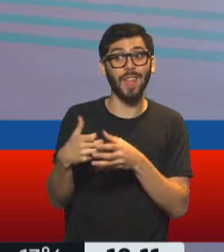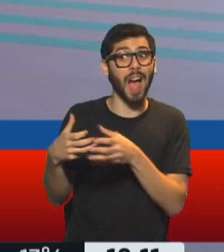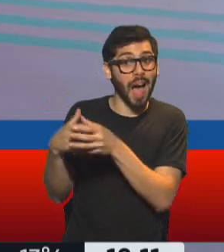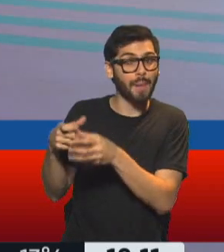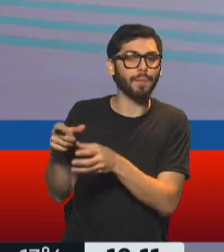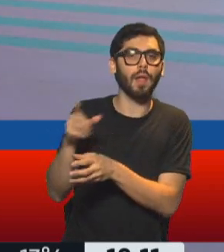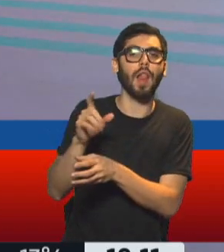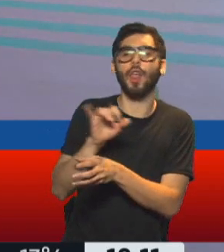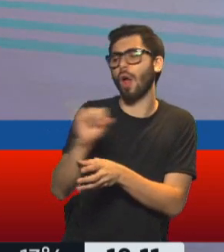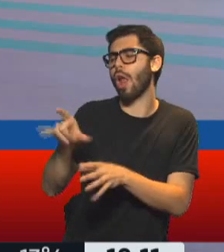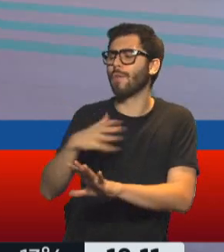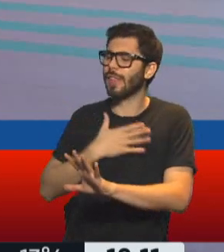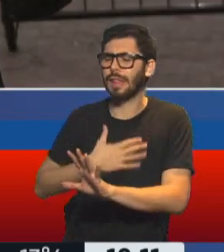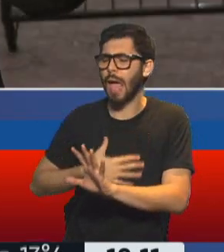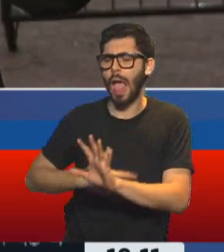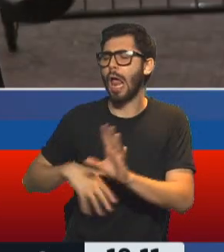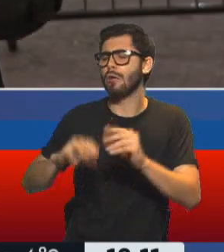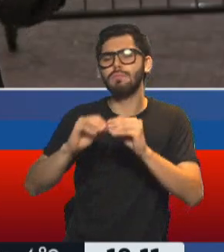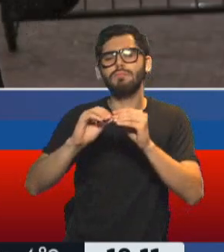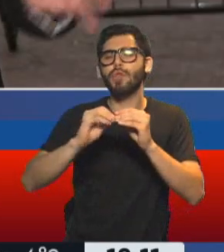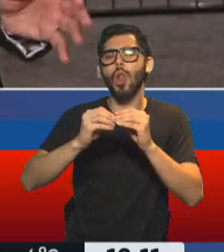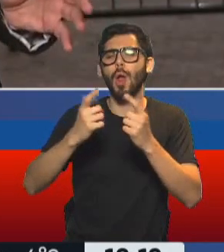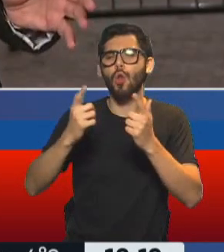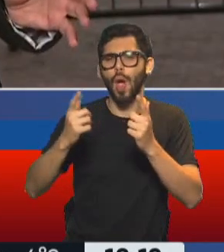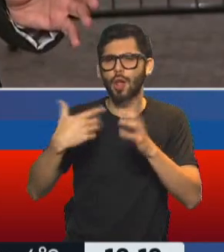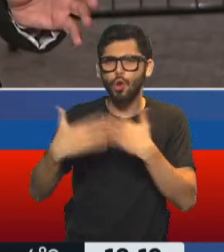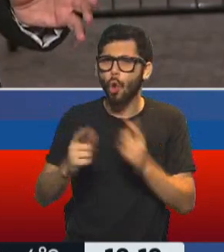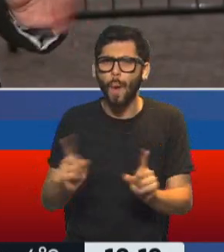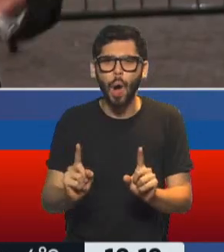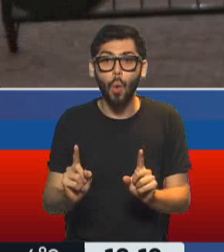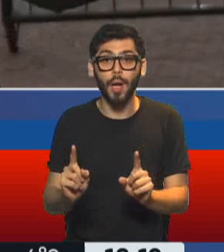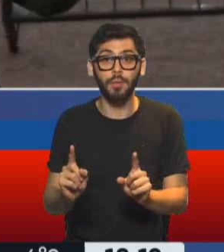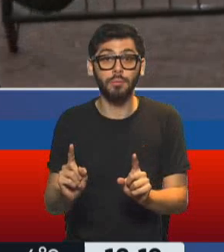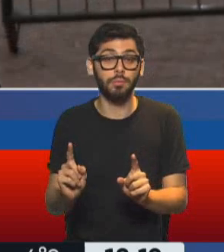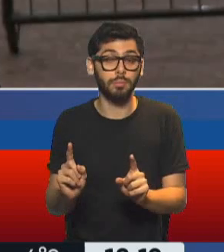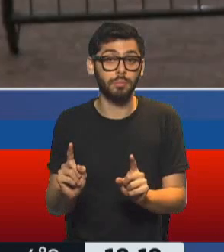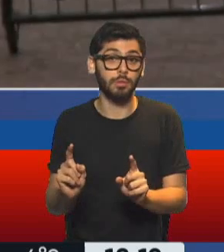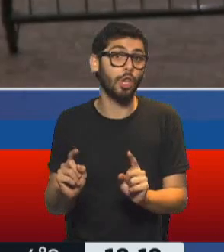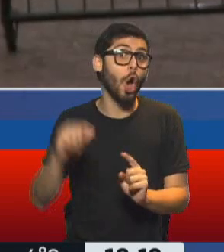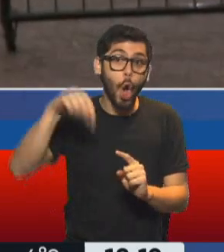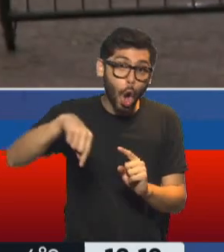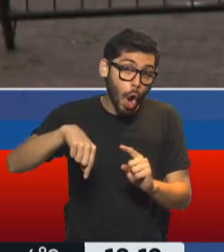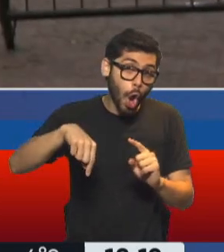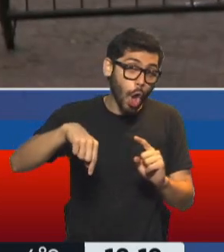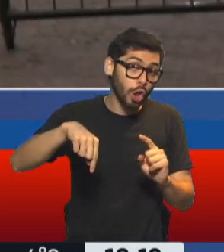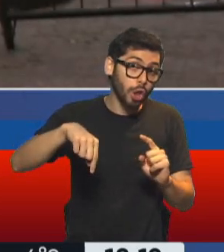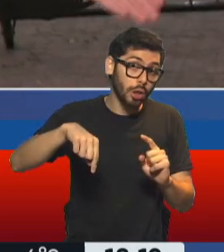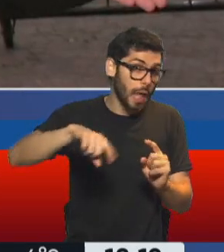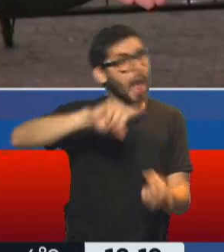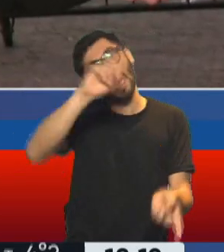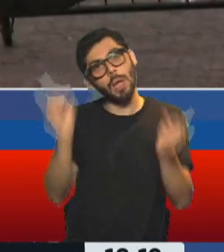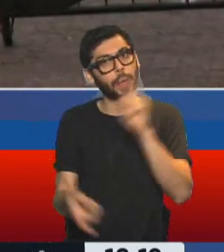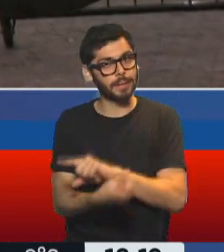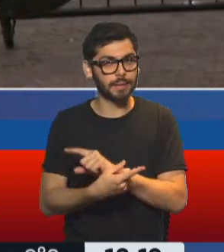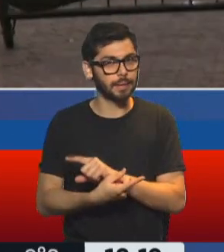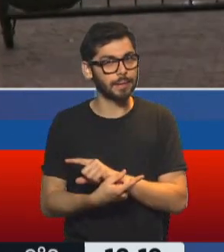no, quédense tranquilos que no hay ningún problema, no van a jugar. Sí, igual. Bueno, hoy estos todo comentarios... eso, hoy todo eso es al revés.